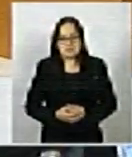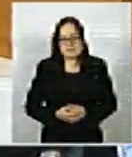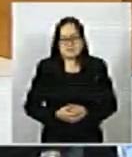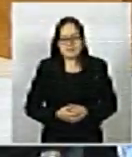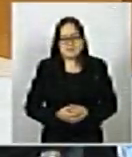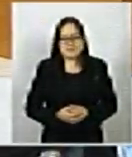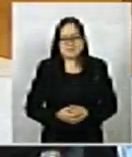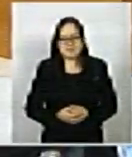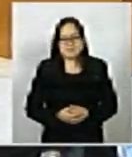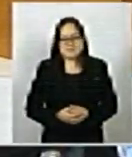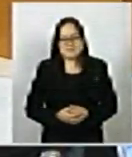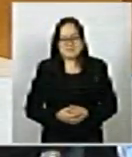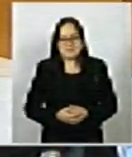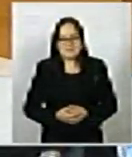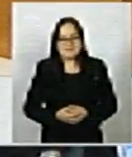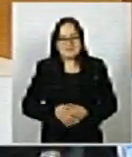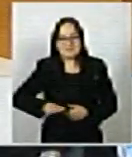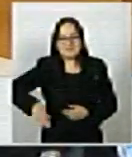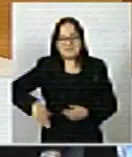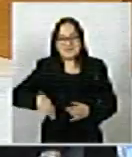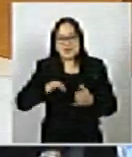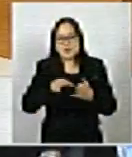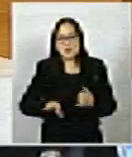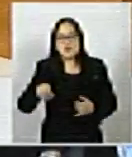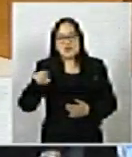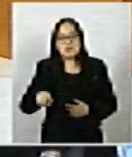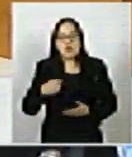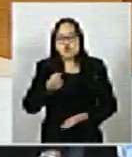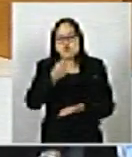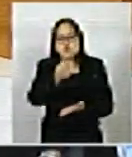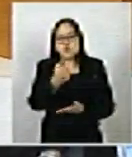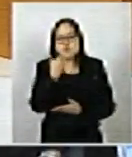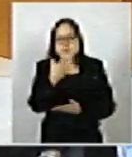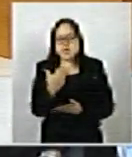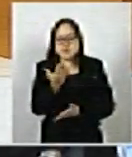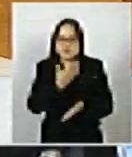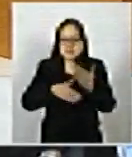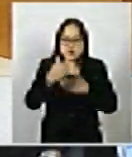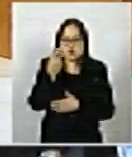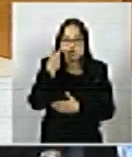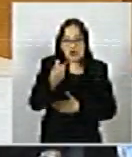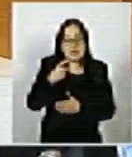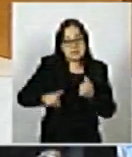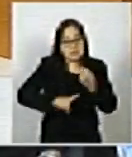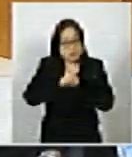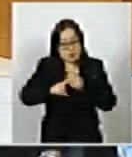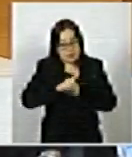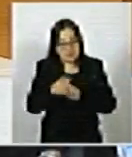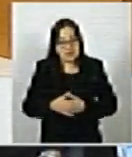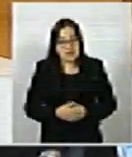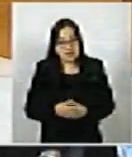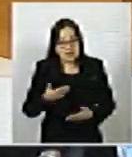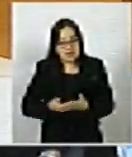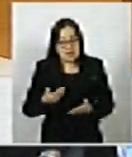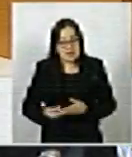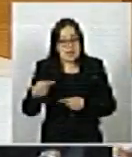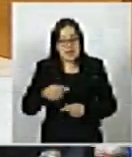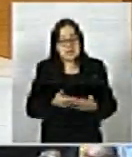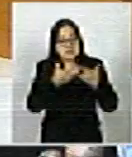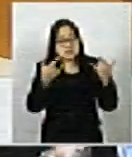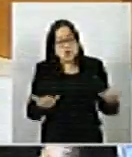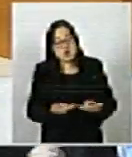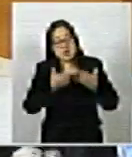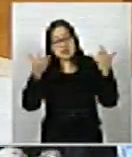que he dicho profesor de finanzas y desarrollo es el problema este árido tis mo me